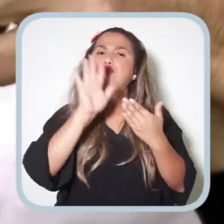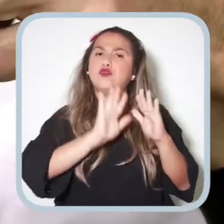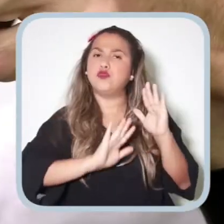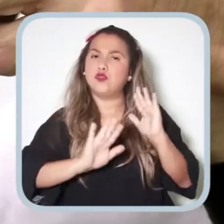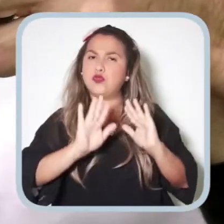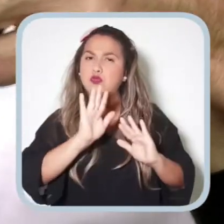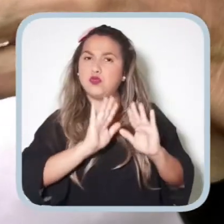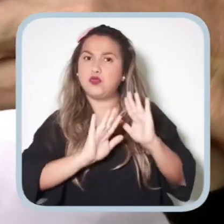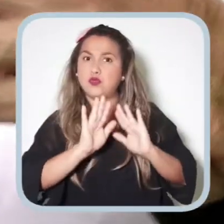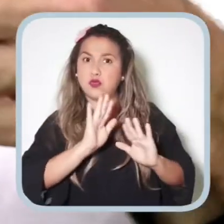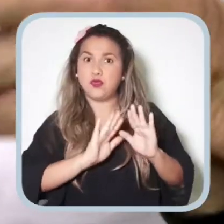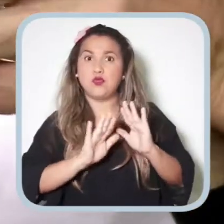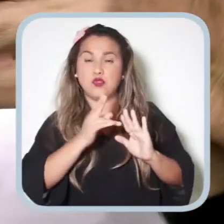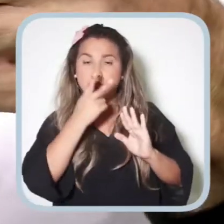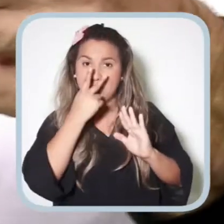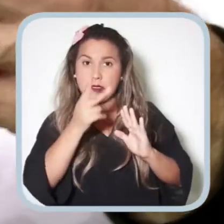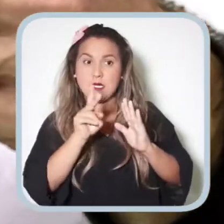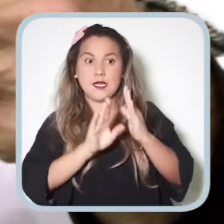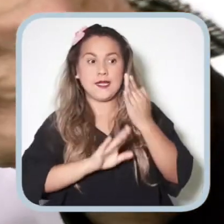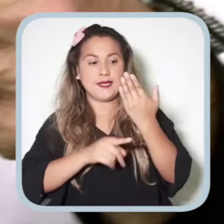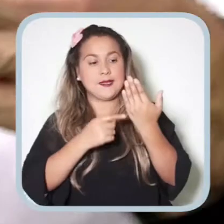mucha gracia, miren.